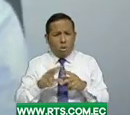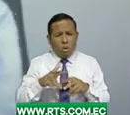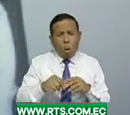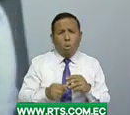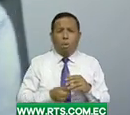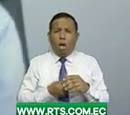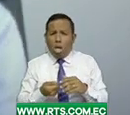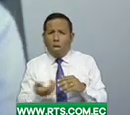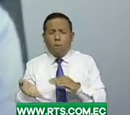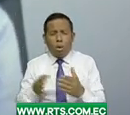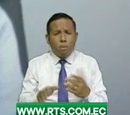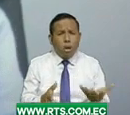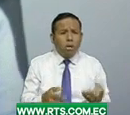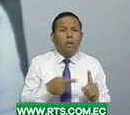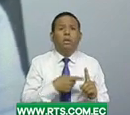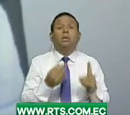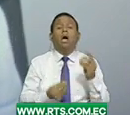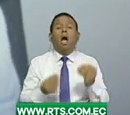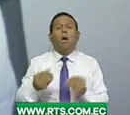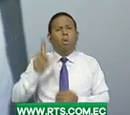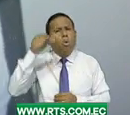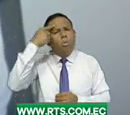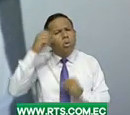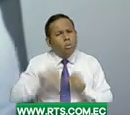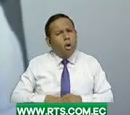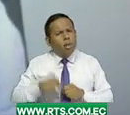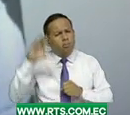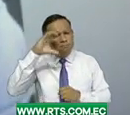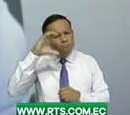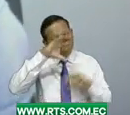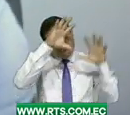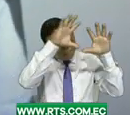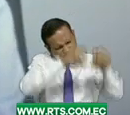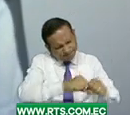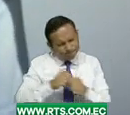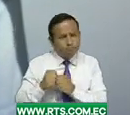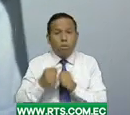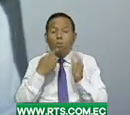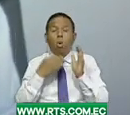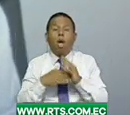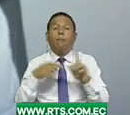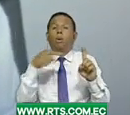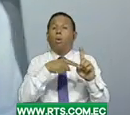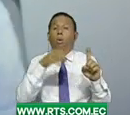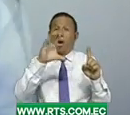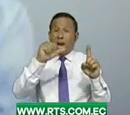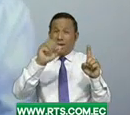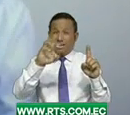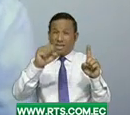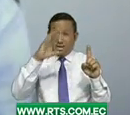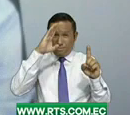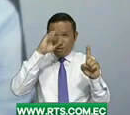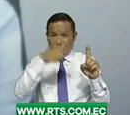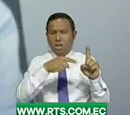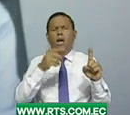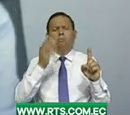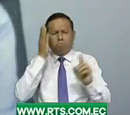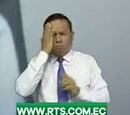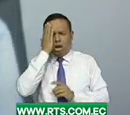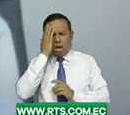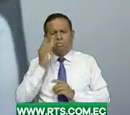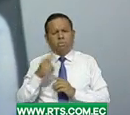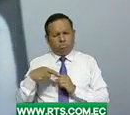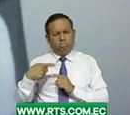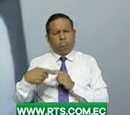esfuerzos para capturar a estas personas. Y respecto de Cáceres, yo soy del criterio que pronto lo van a detener y creo que la Policía Internacional va a